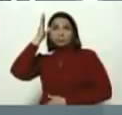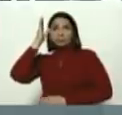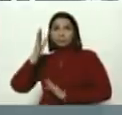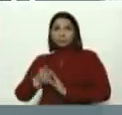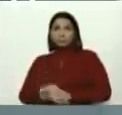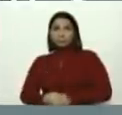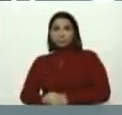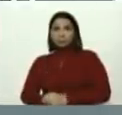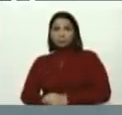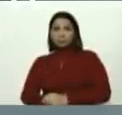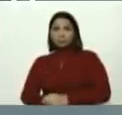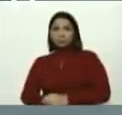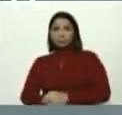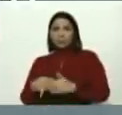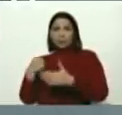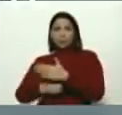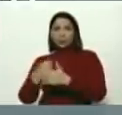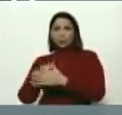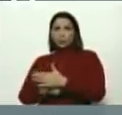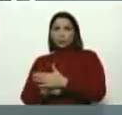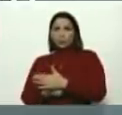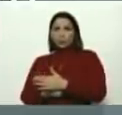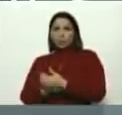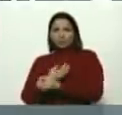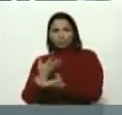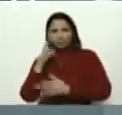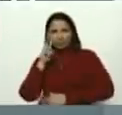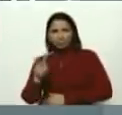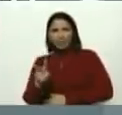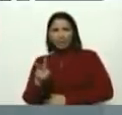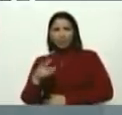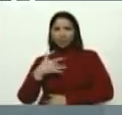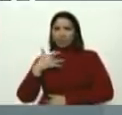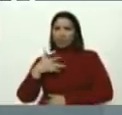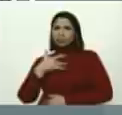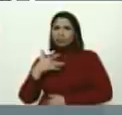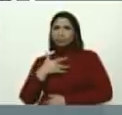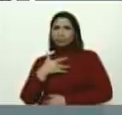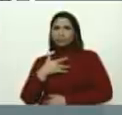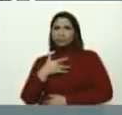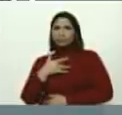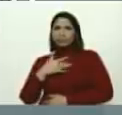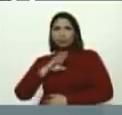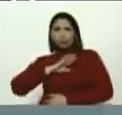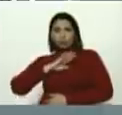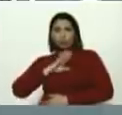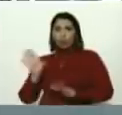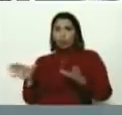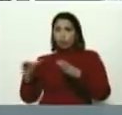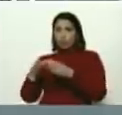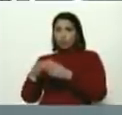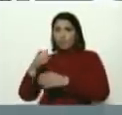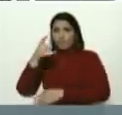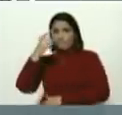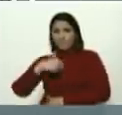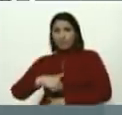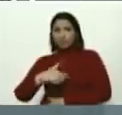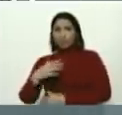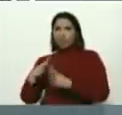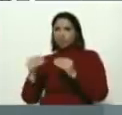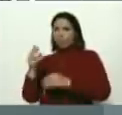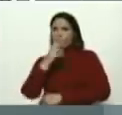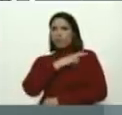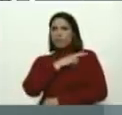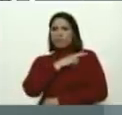de aliento, de lucha. Así lo veo, así lo siento. Yo me reuní personalmente con todos esos jefes,